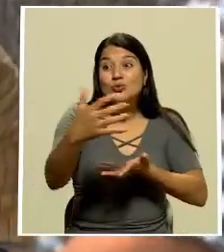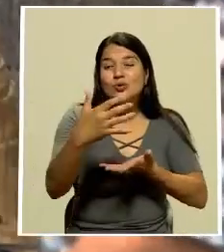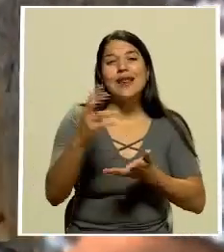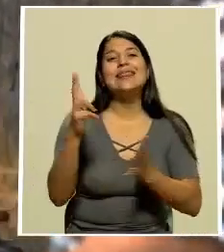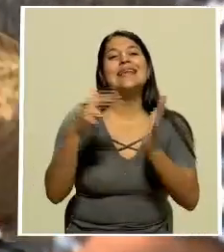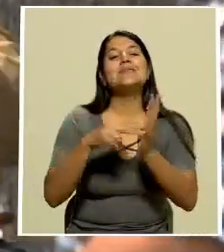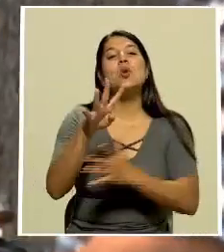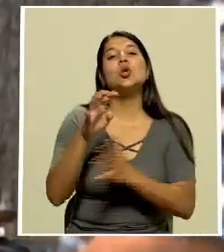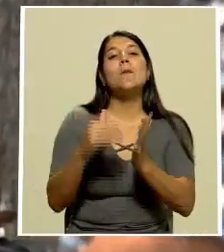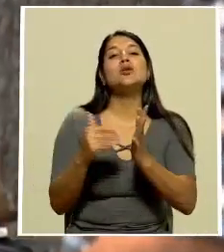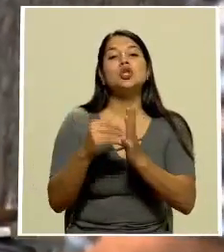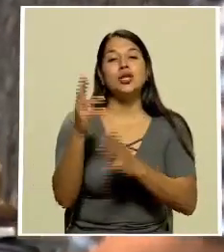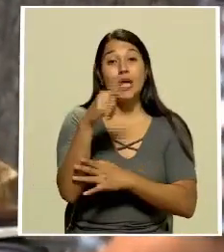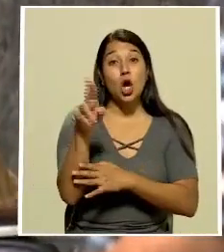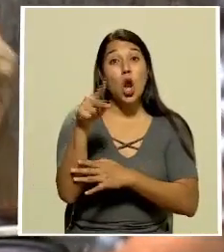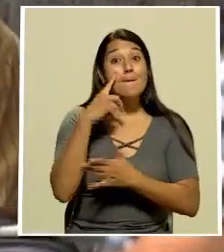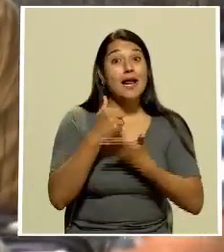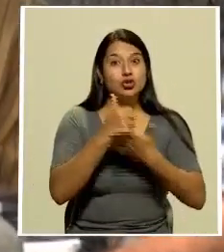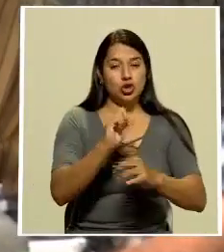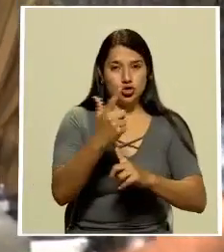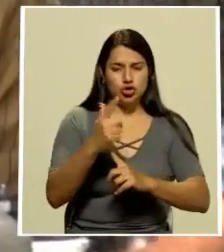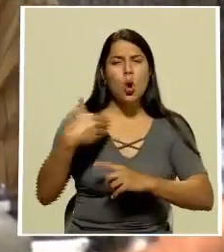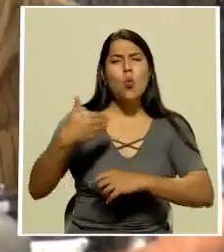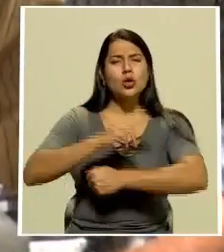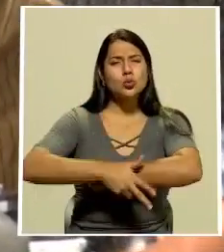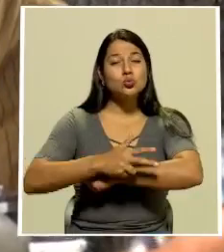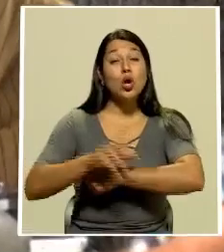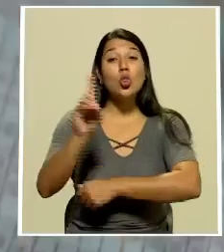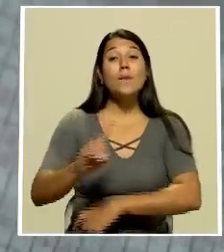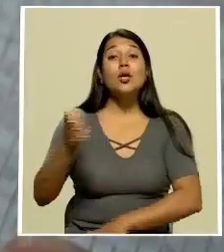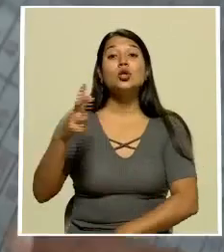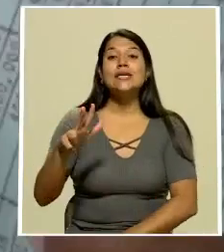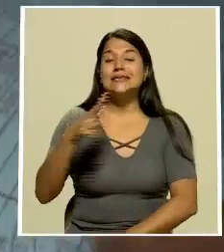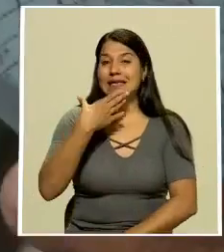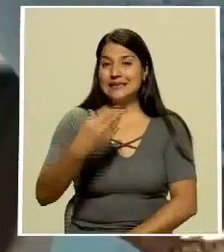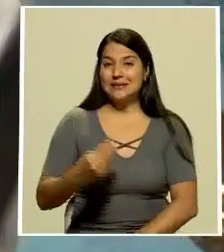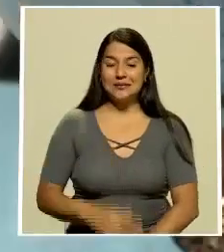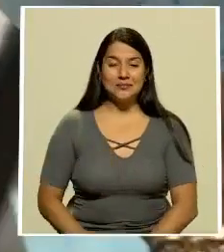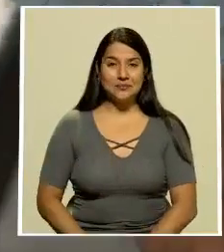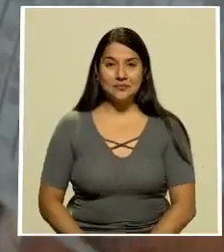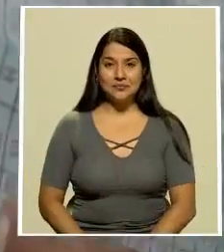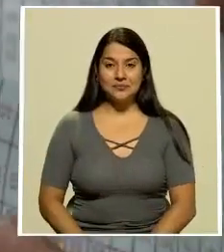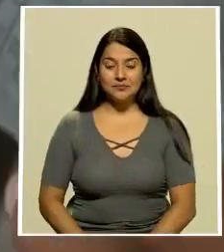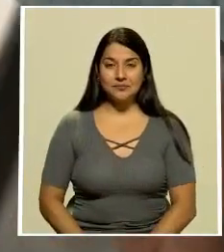utilidades para labor social. El sorteo se efectuará el domingo 13 de diciembre.